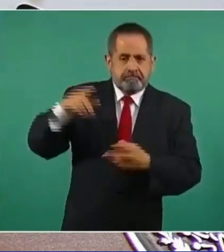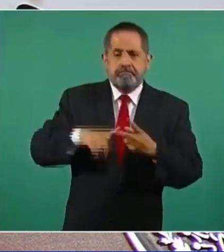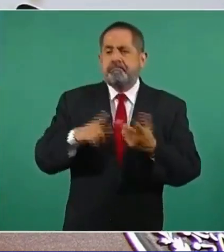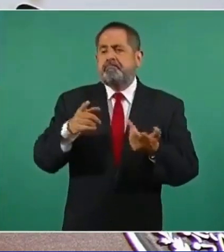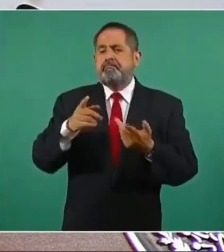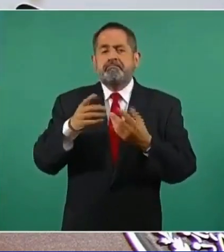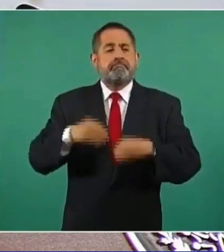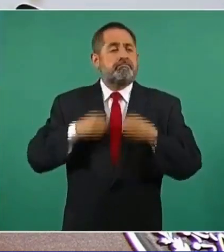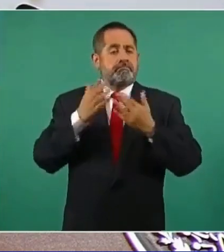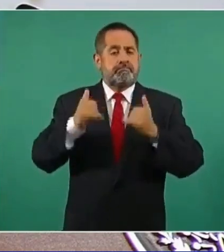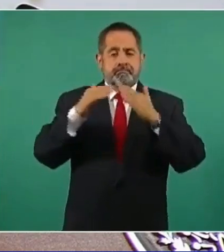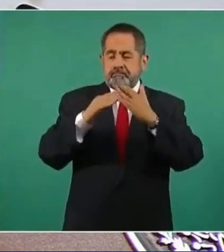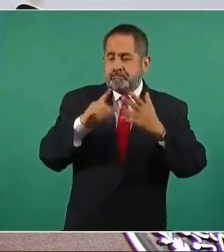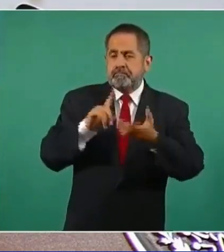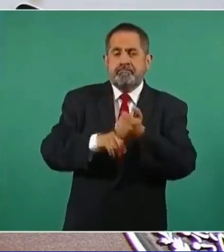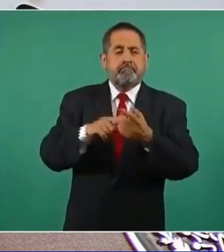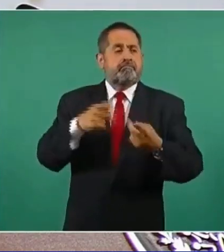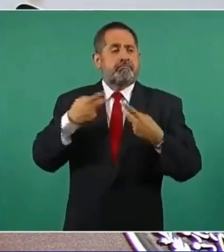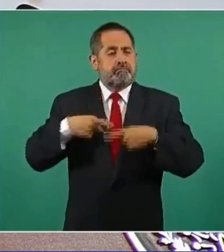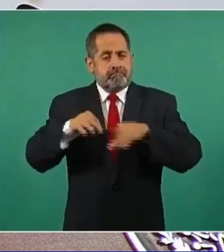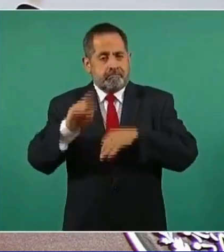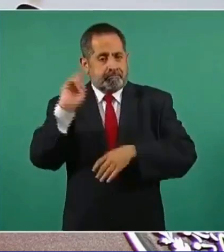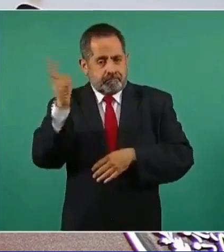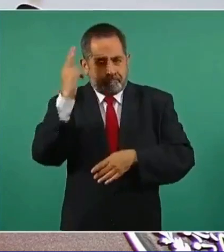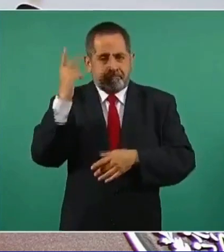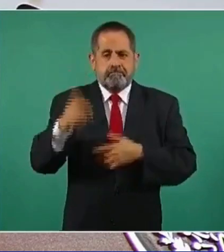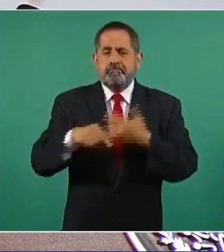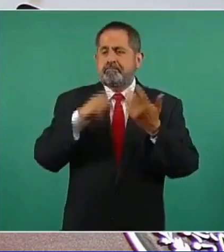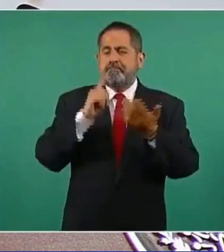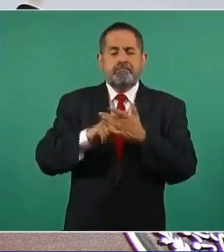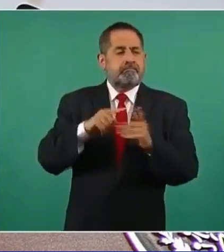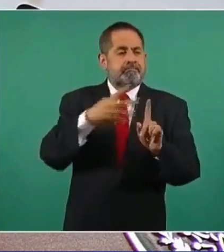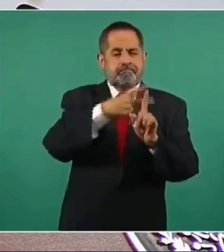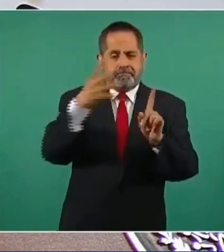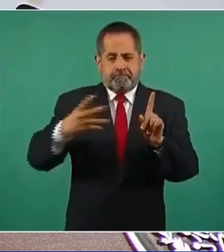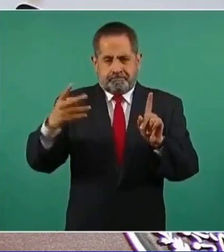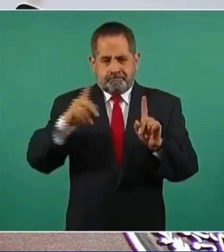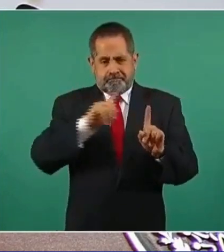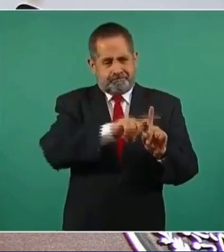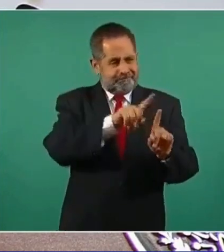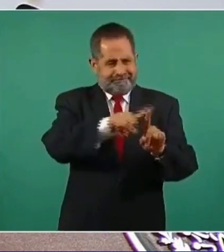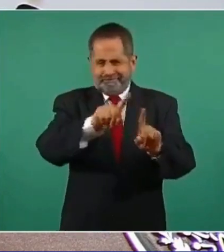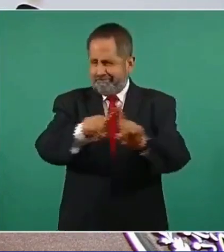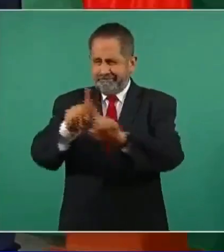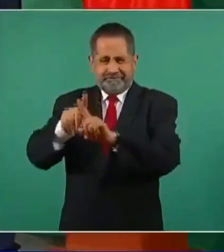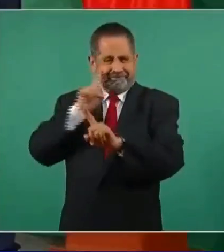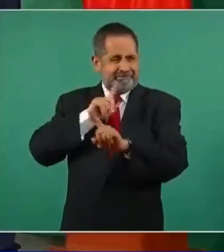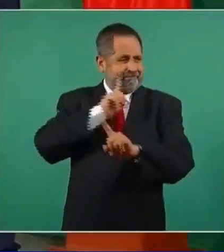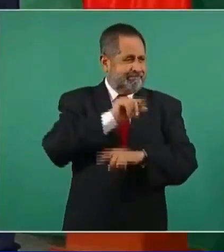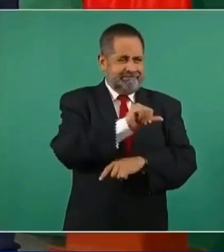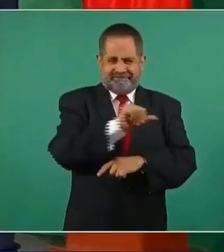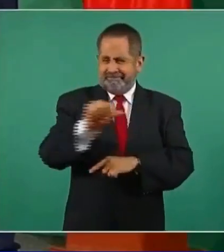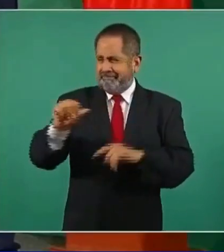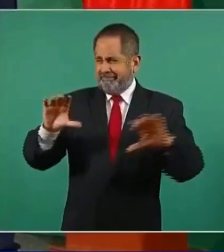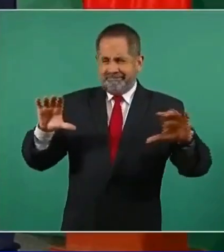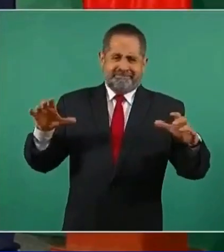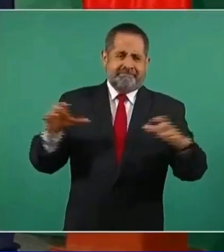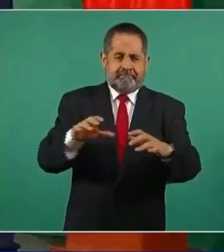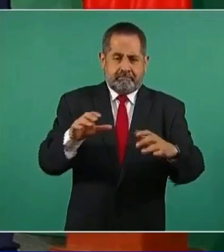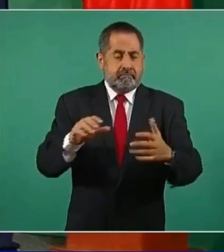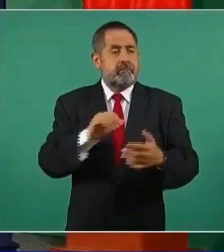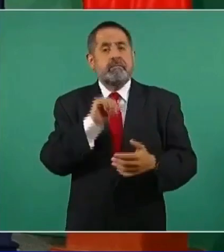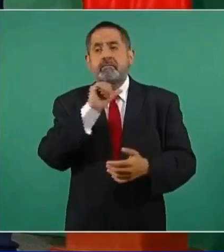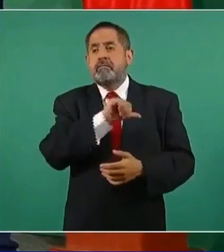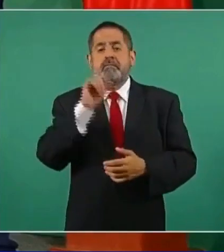de casa, con las académicas, con las mujeres de la diversidad sexual y de género, con las